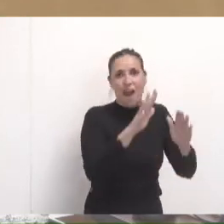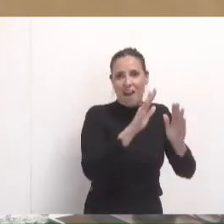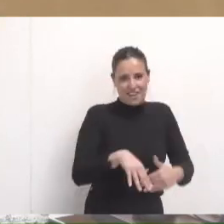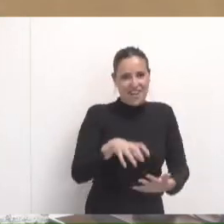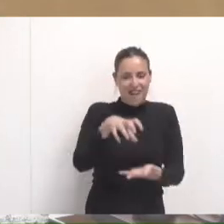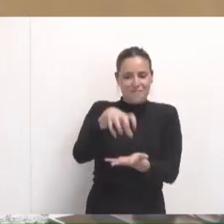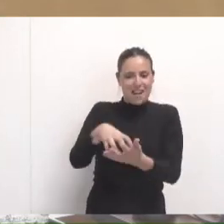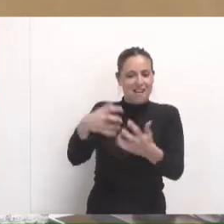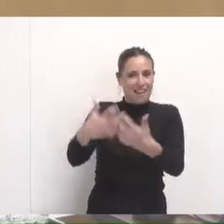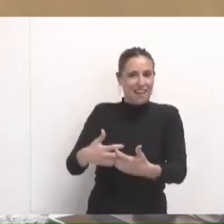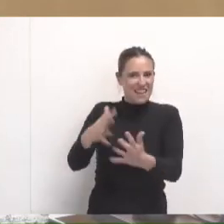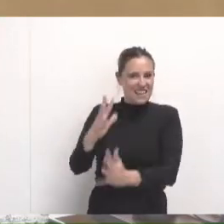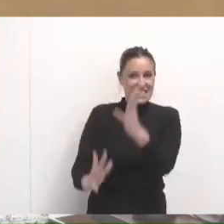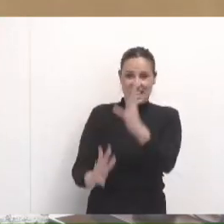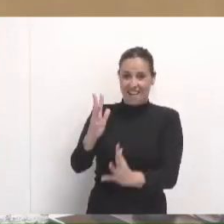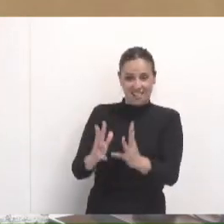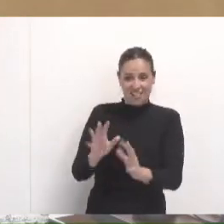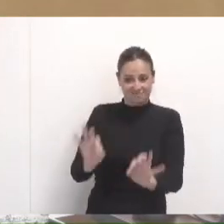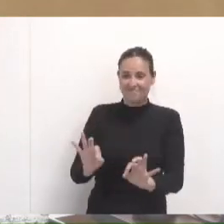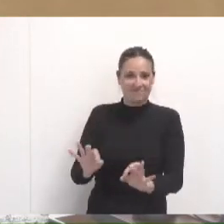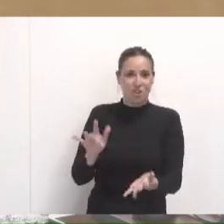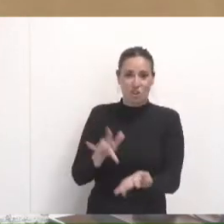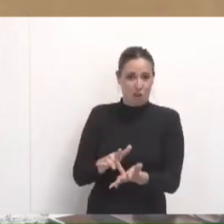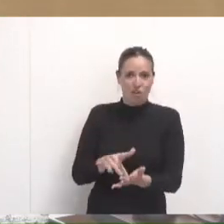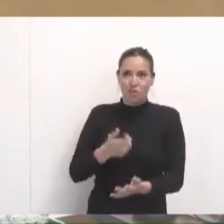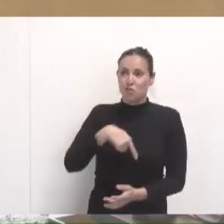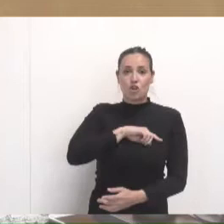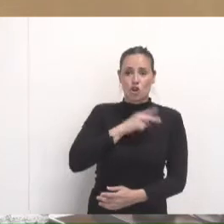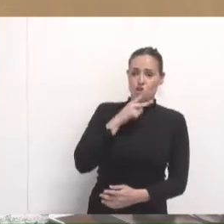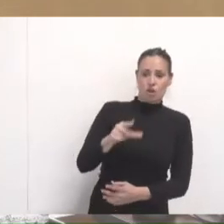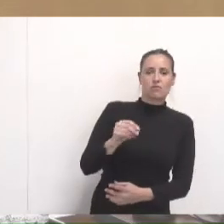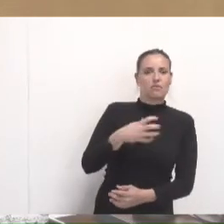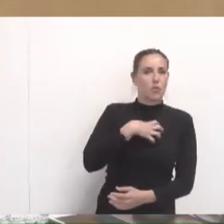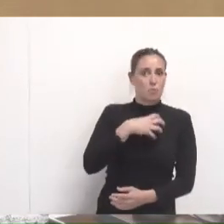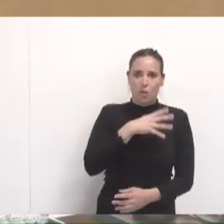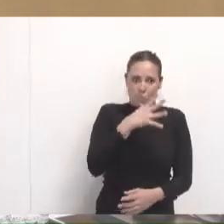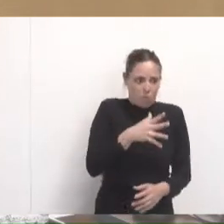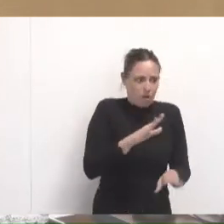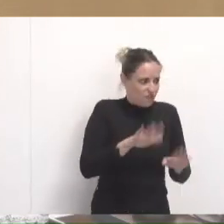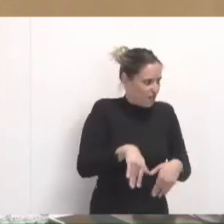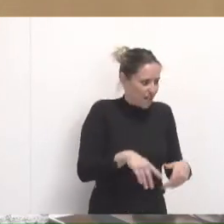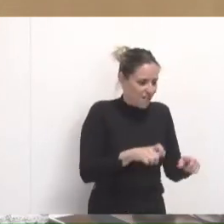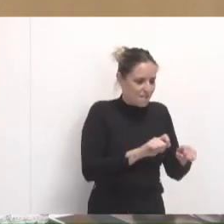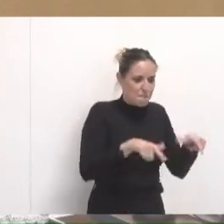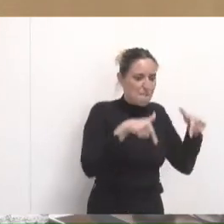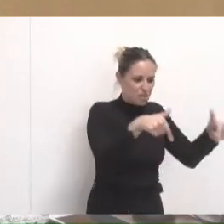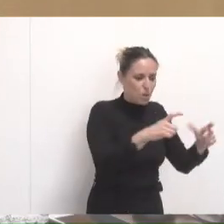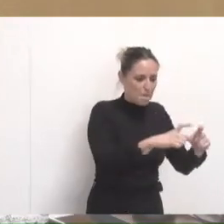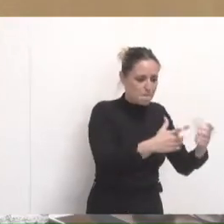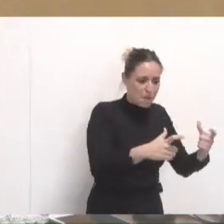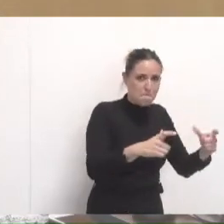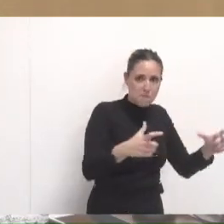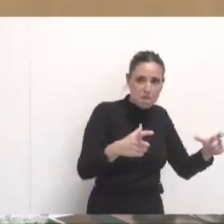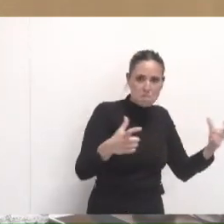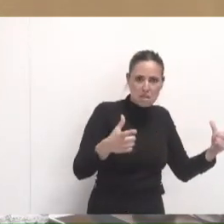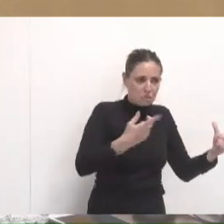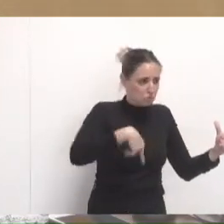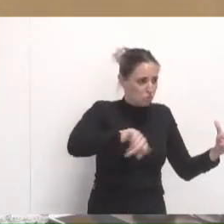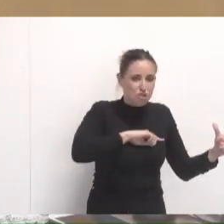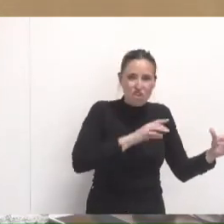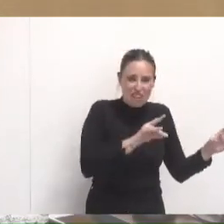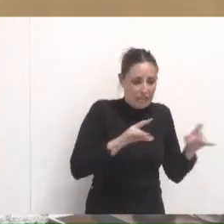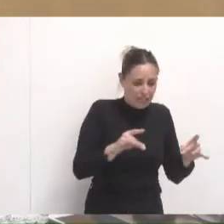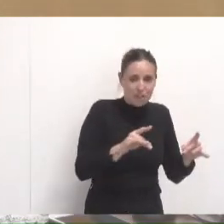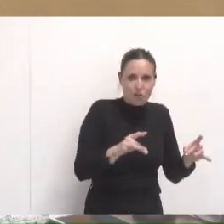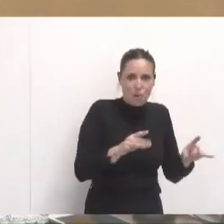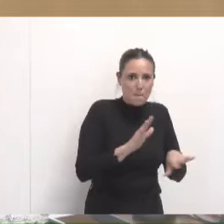realidad y no podremos negarla, porque al ritmo de crecimiento de generación de residuos no tendremos territorio donde poder verterlo.